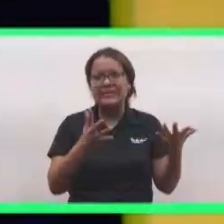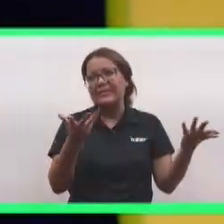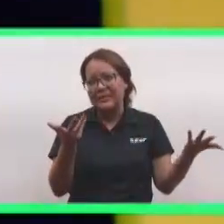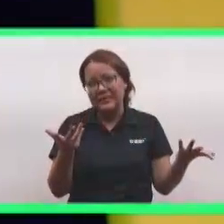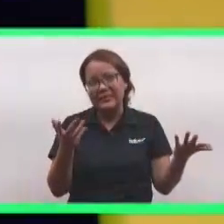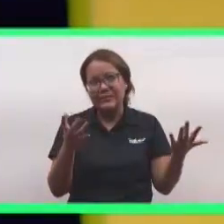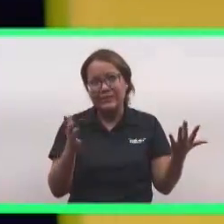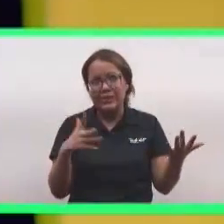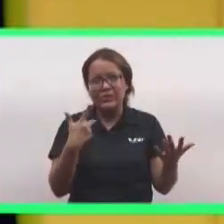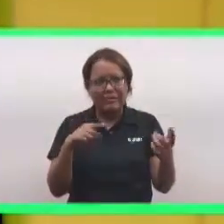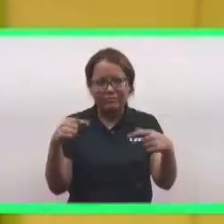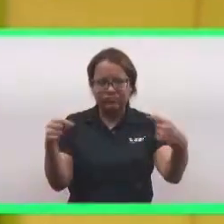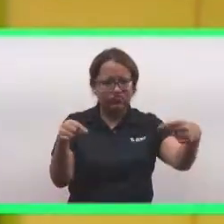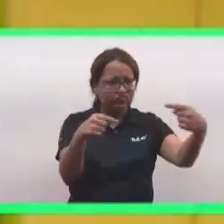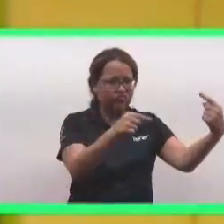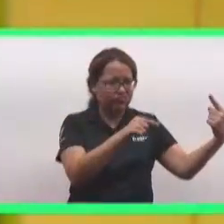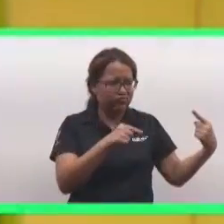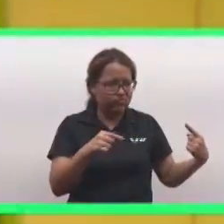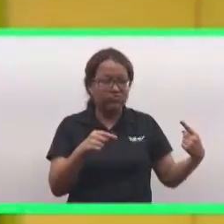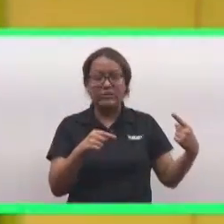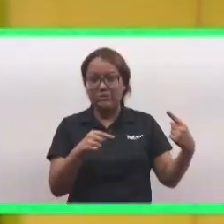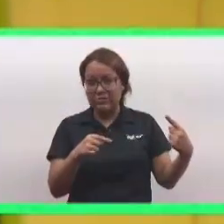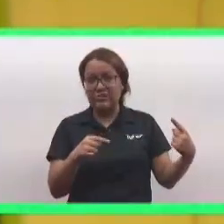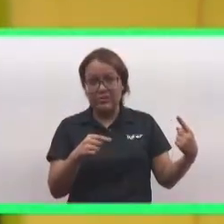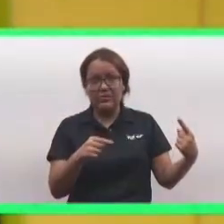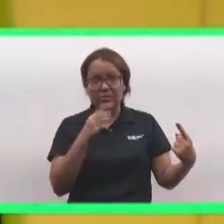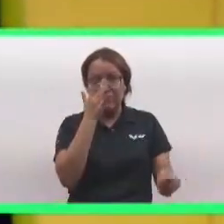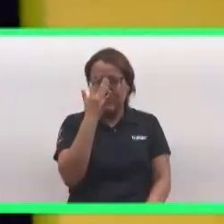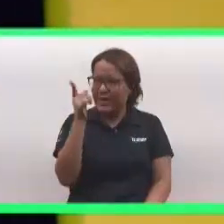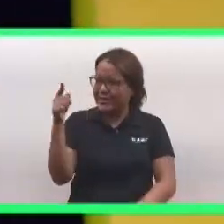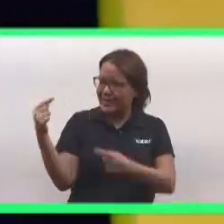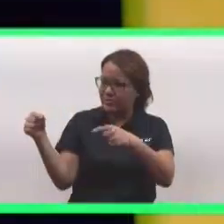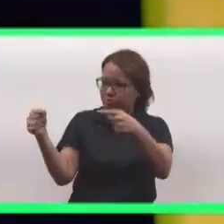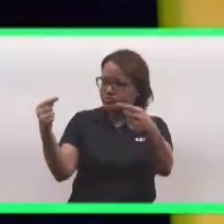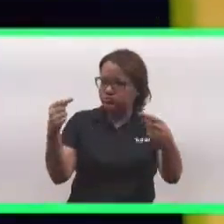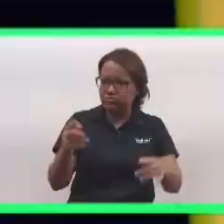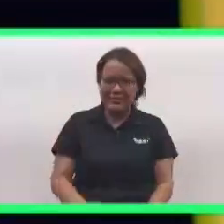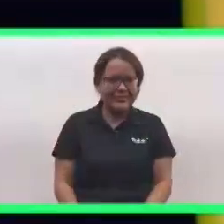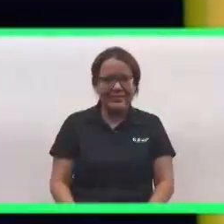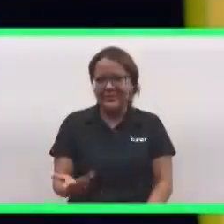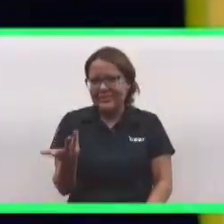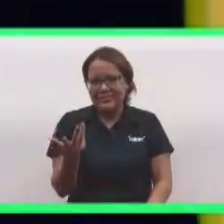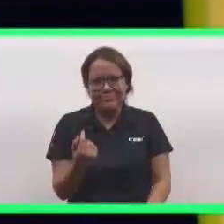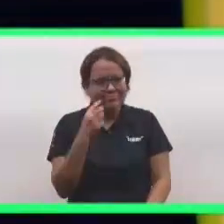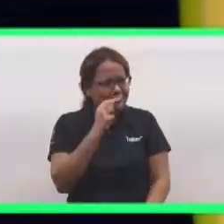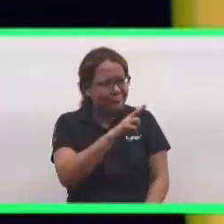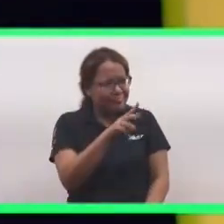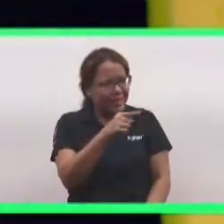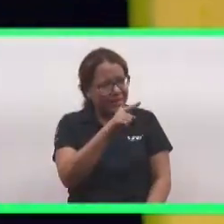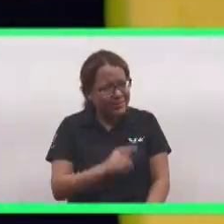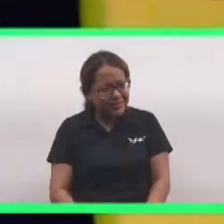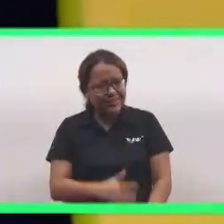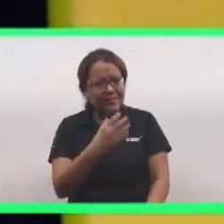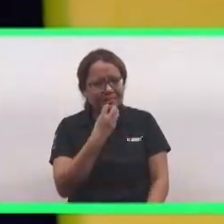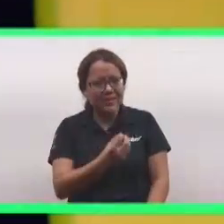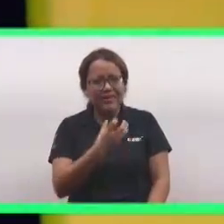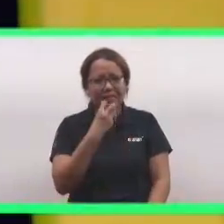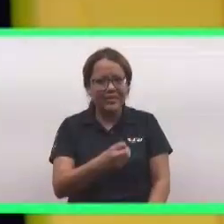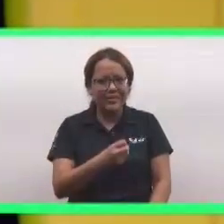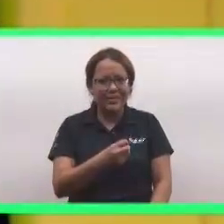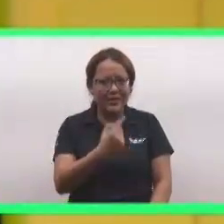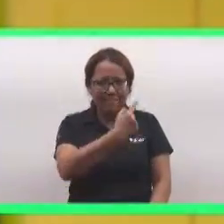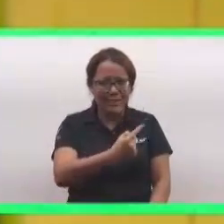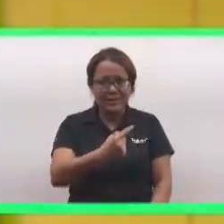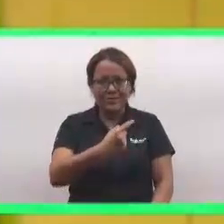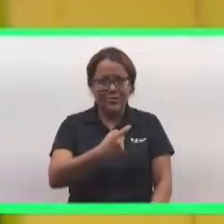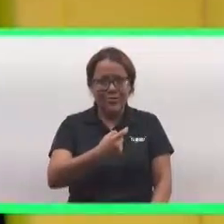Todo el mundo está peleando. El otro está interviniendo los unos por los otros. El otro, Israel, ha mandado a su primer ministro a poder